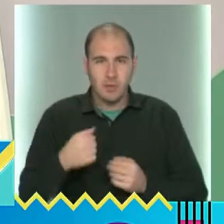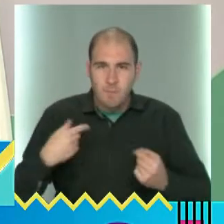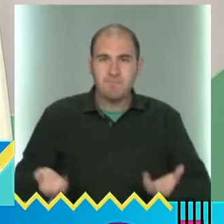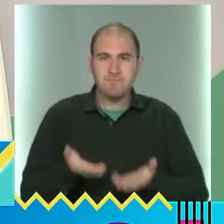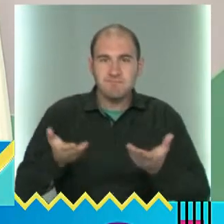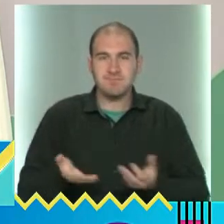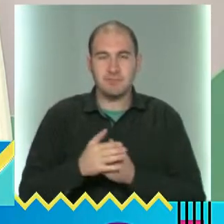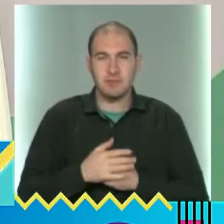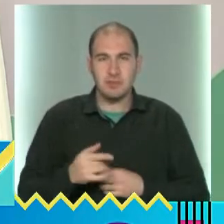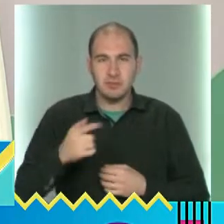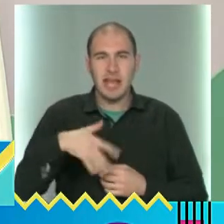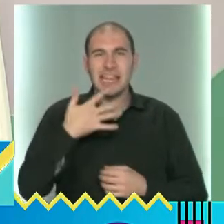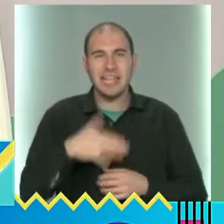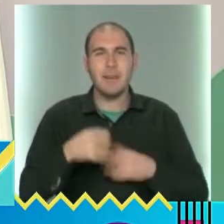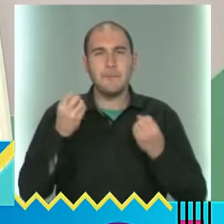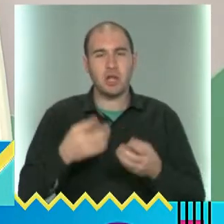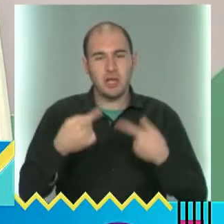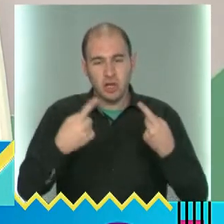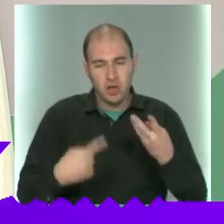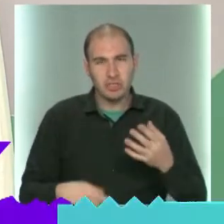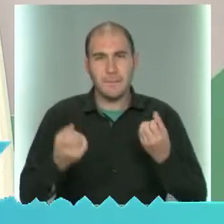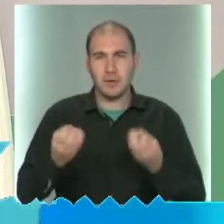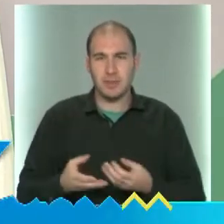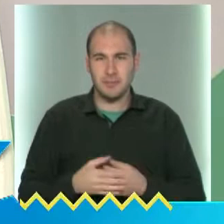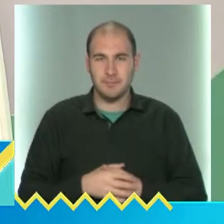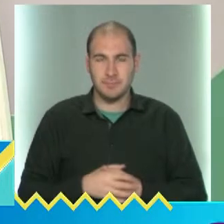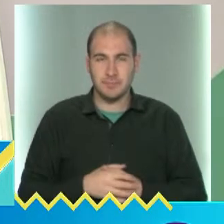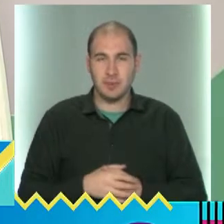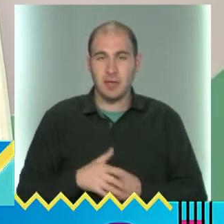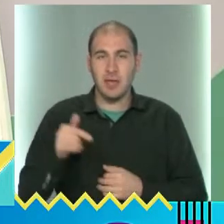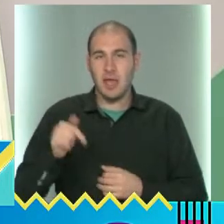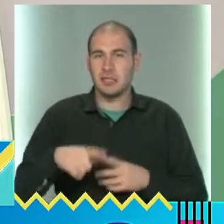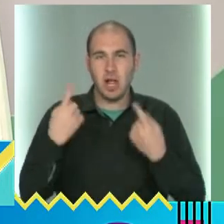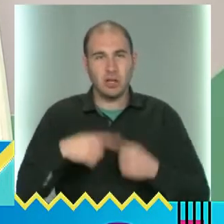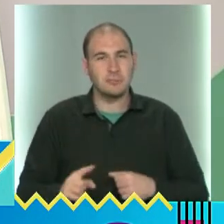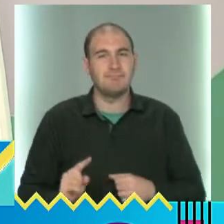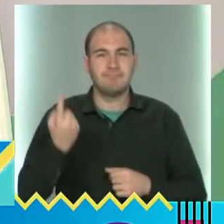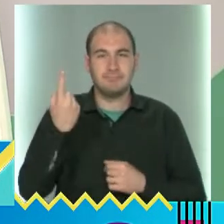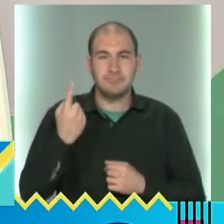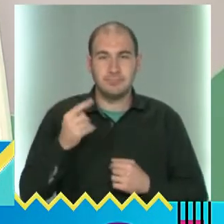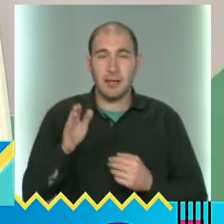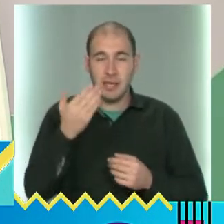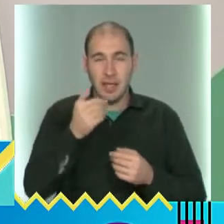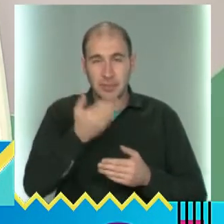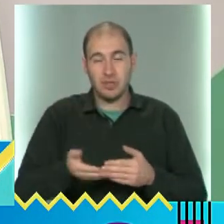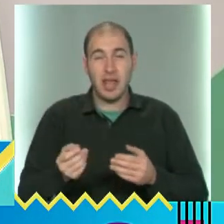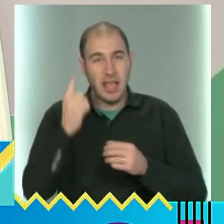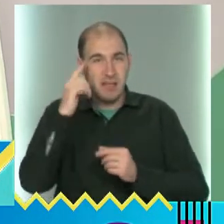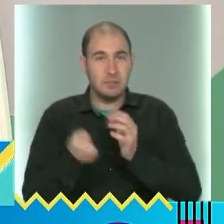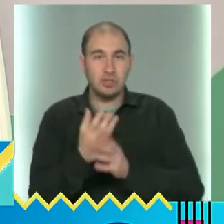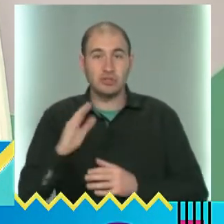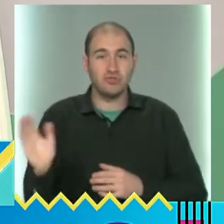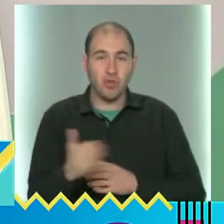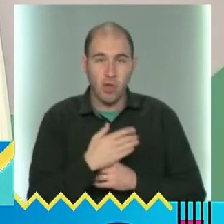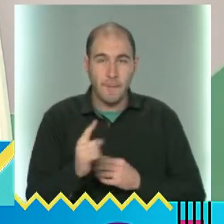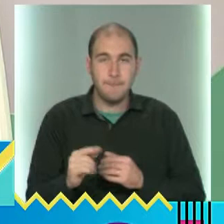motiva a querer entender el por qué las cosas funcionan. Yo creo que ese es el germen que todos los inventores tienen, que es,